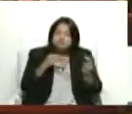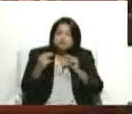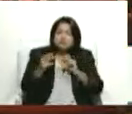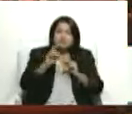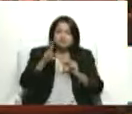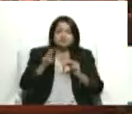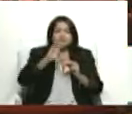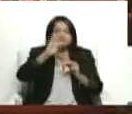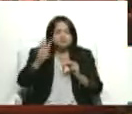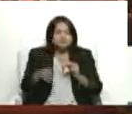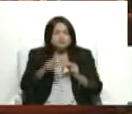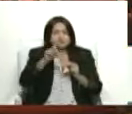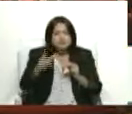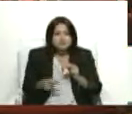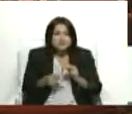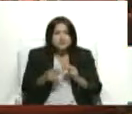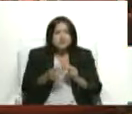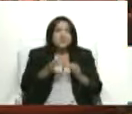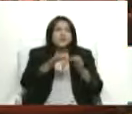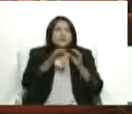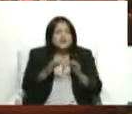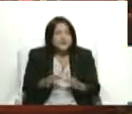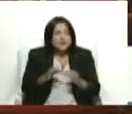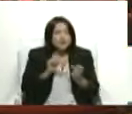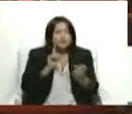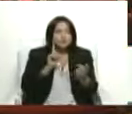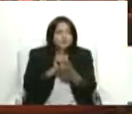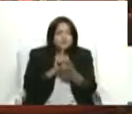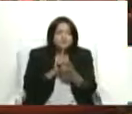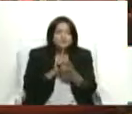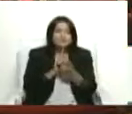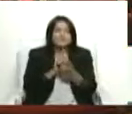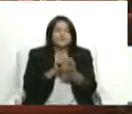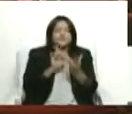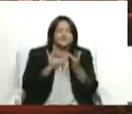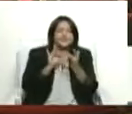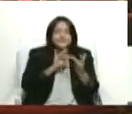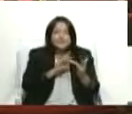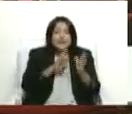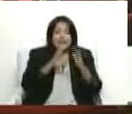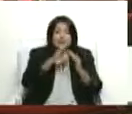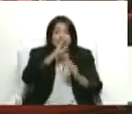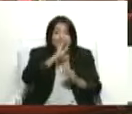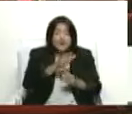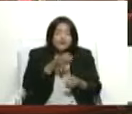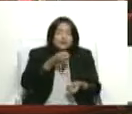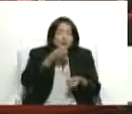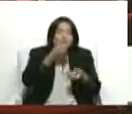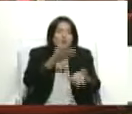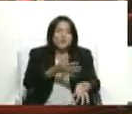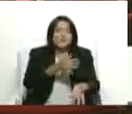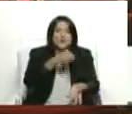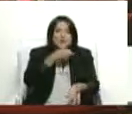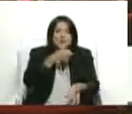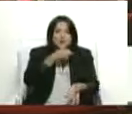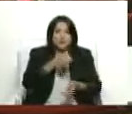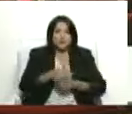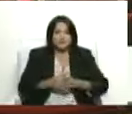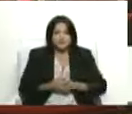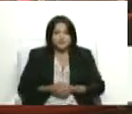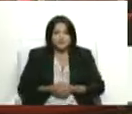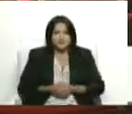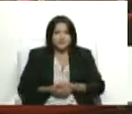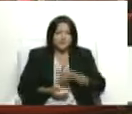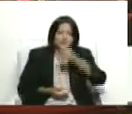tocar la puerta de la casa, porque es increíble cómo la venezolanidad, cómo el pueblo está movilizado por esta campaña. De